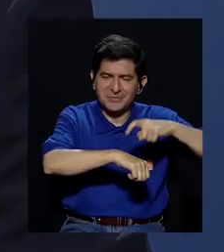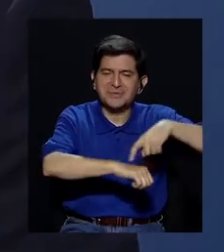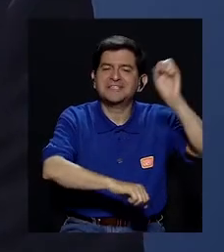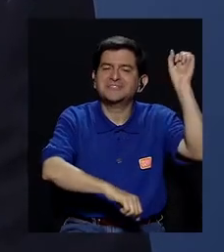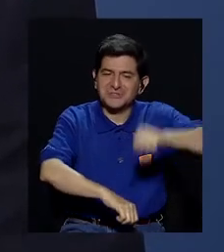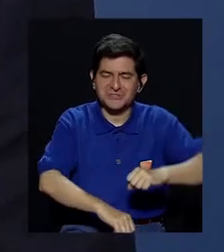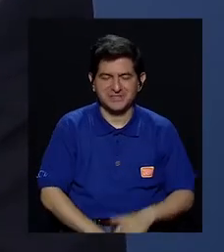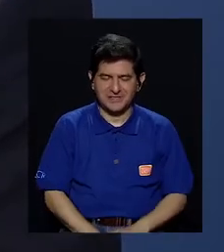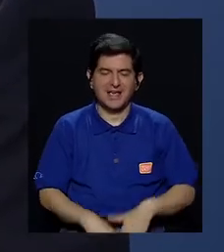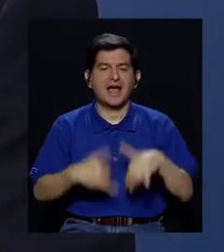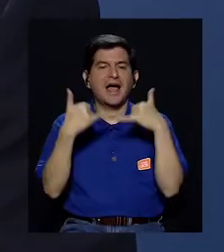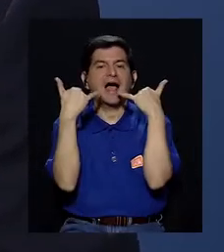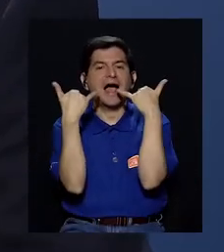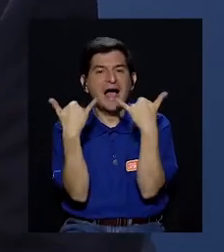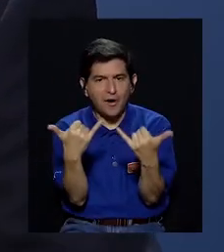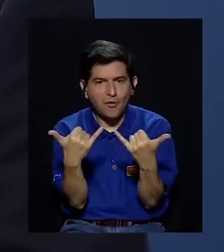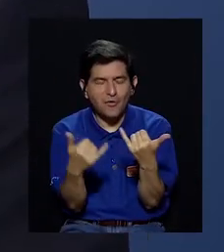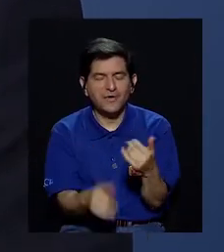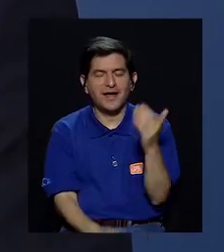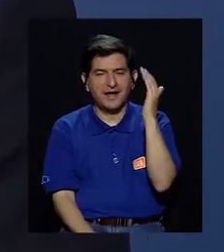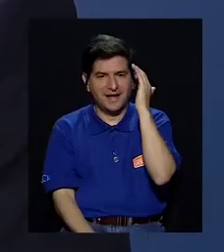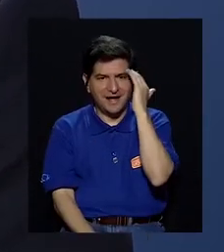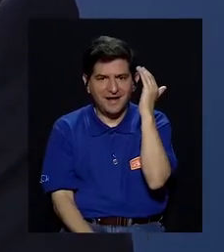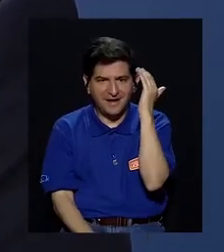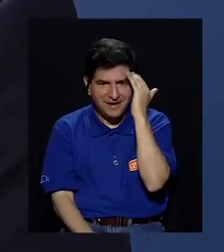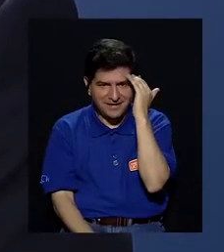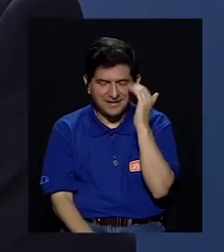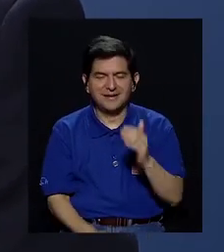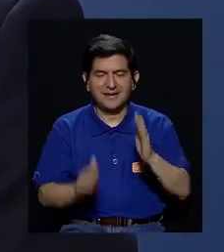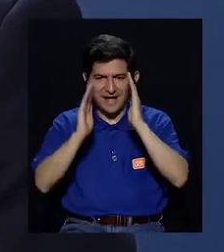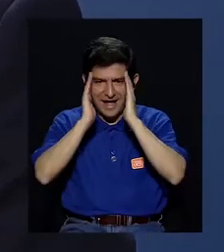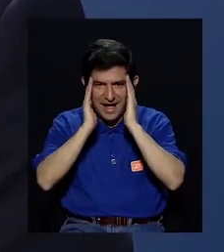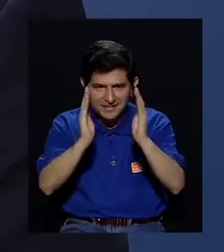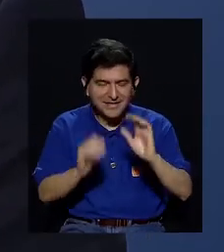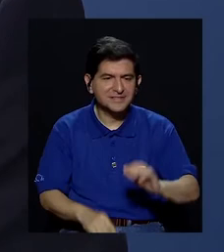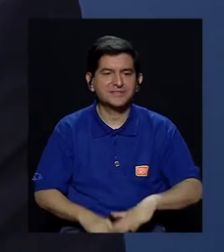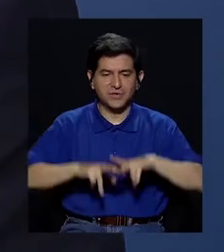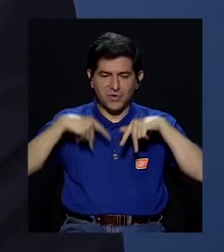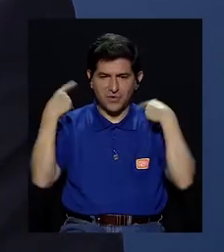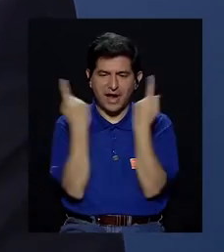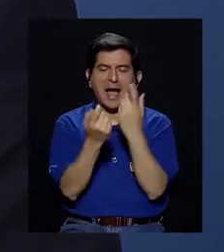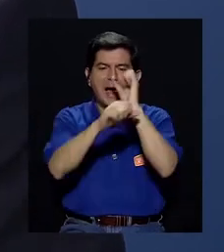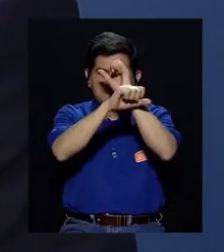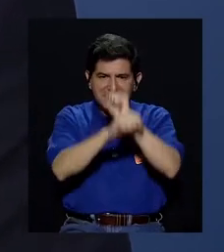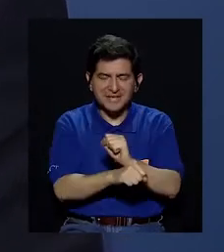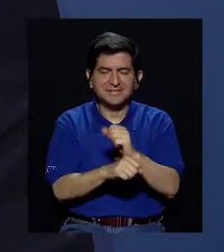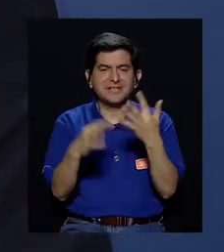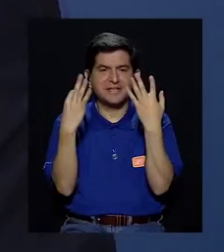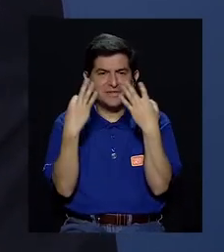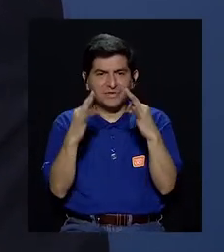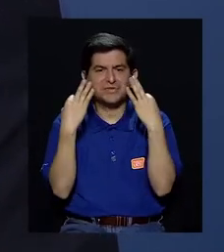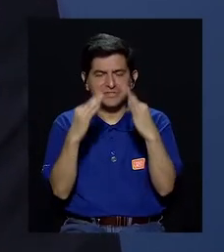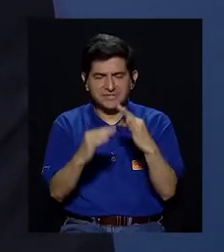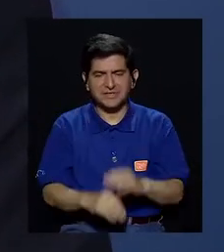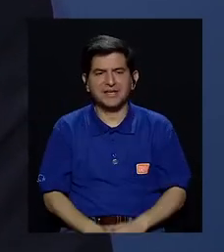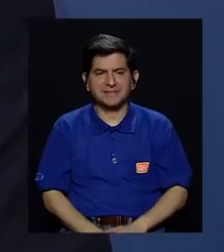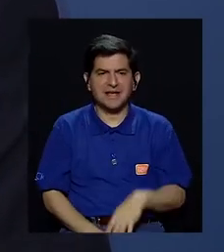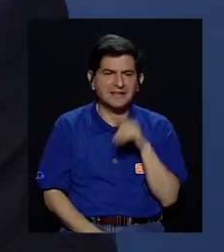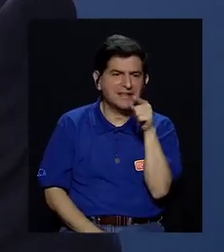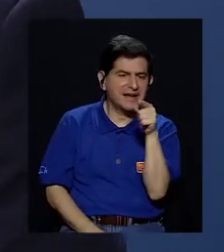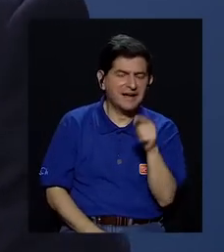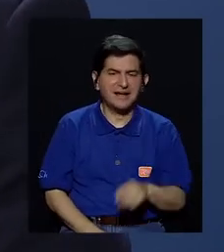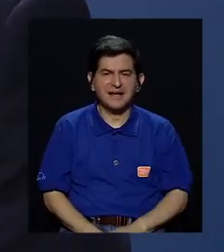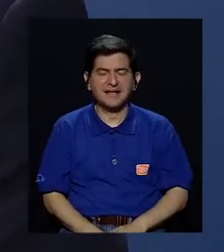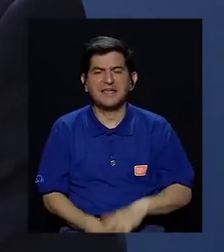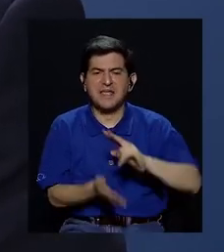ahora lo que hay que prestarle atención en este caso para nosotros partidos más conservadores o que le tiran algo a los